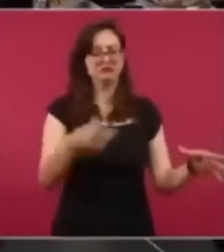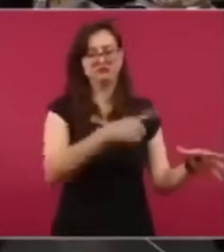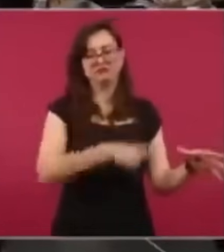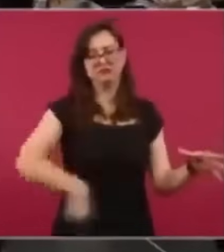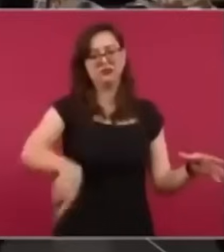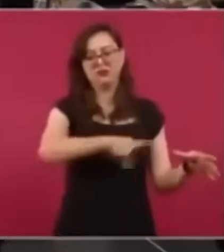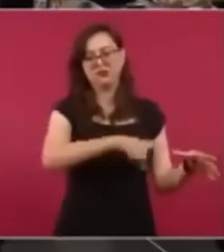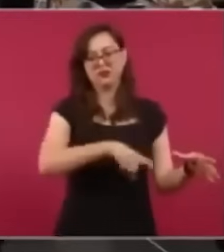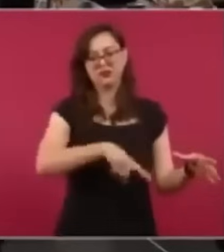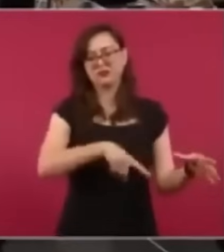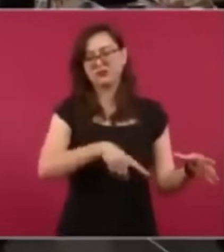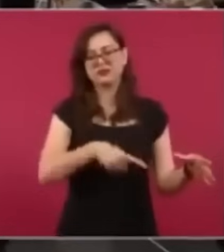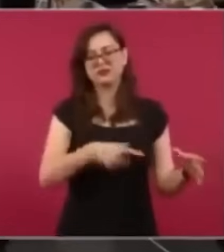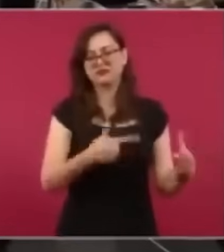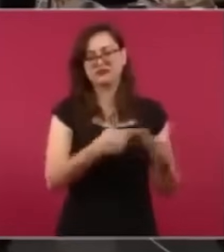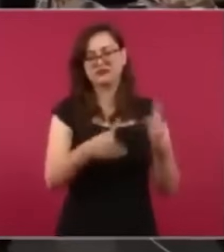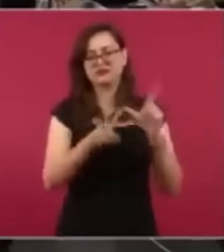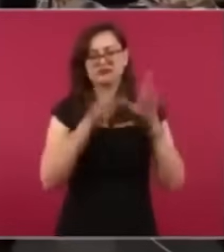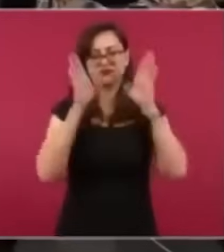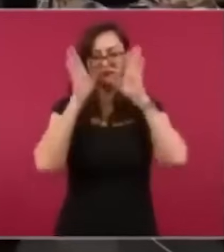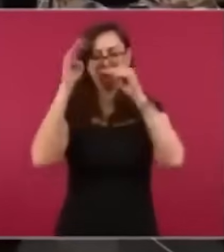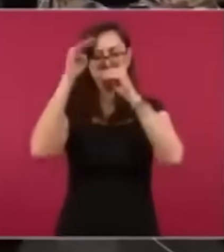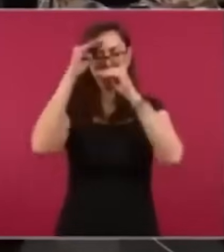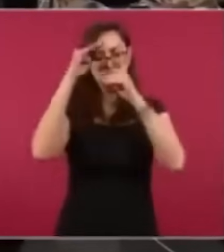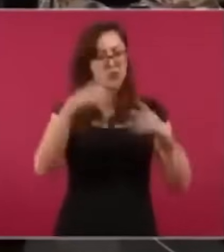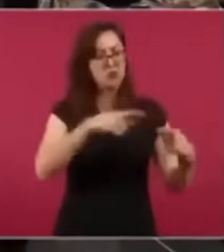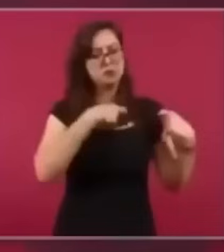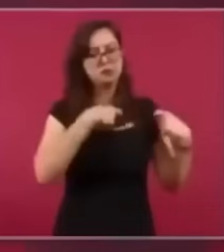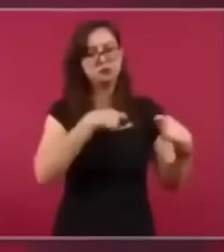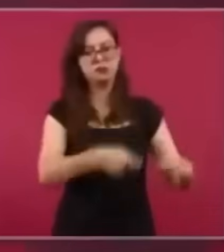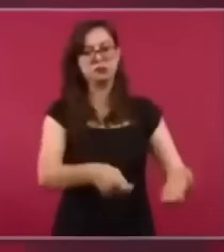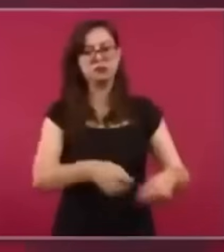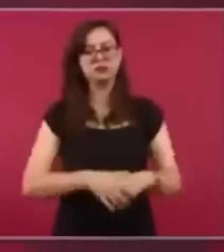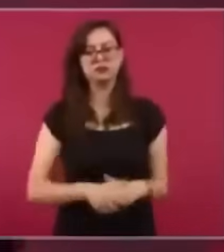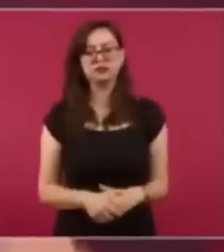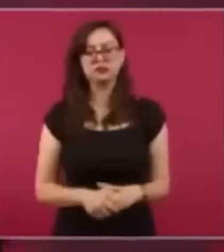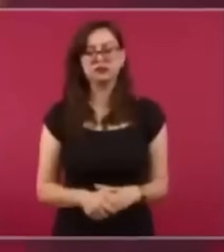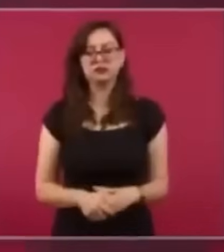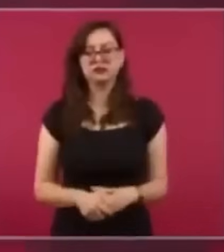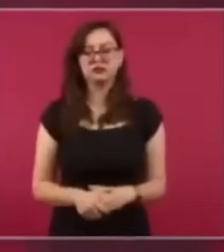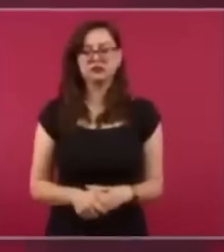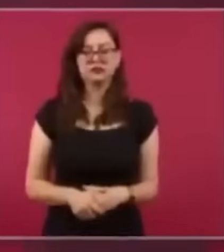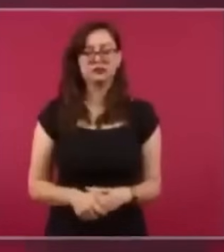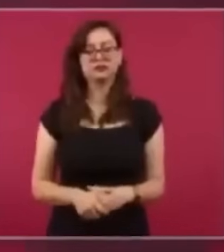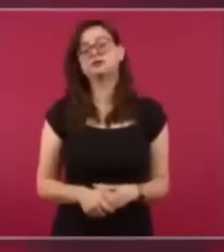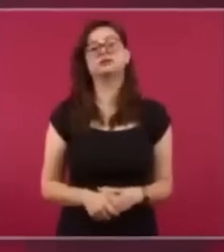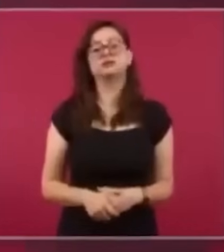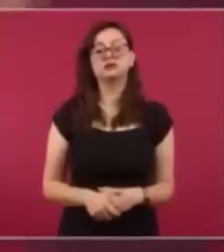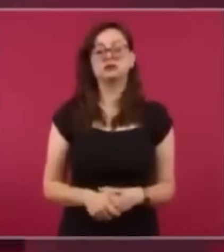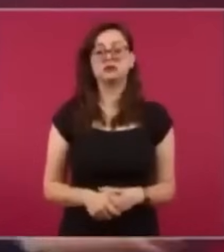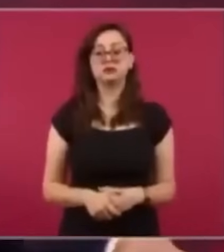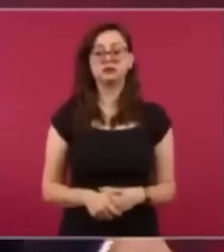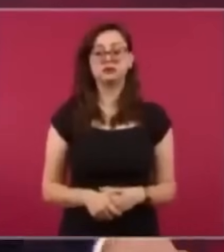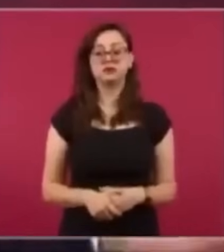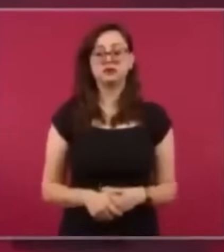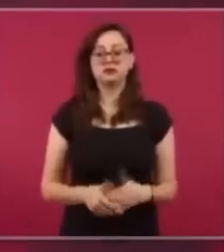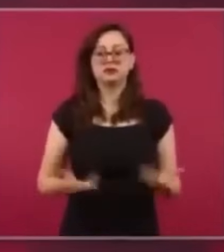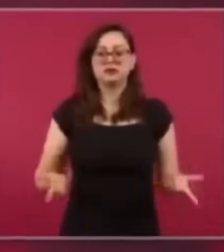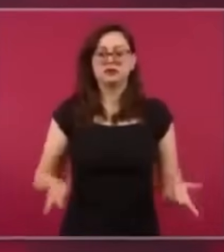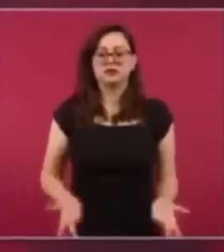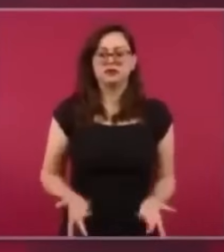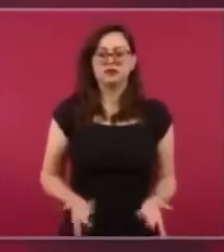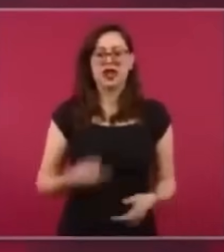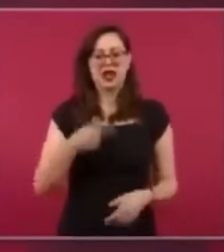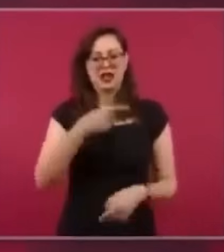de el grupo conservador. Si fuese distinta, no estaría escribiendo en el